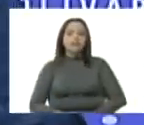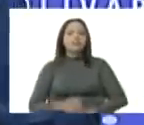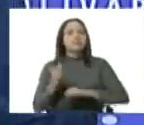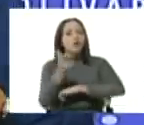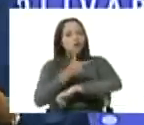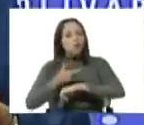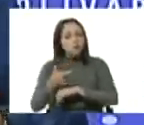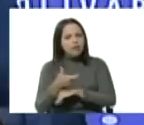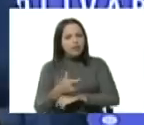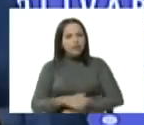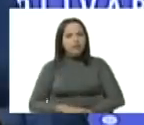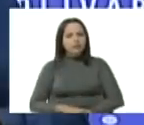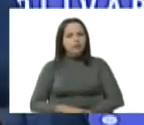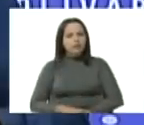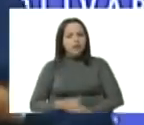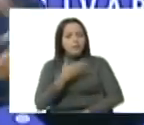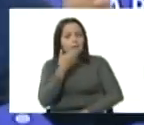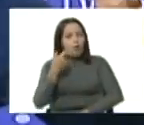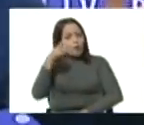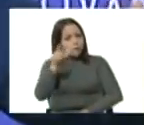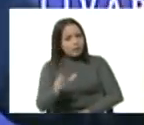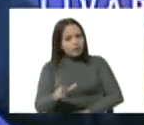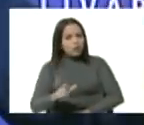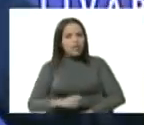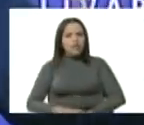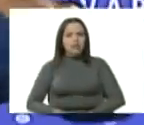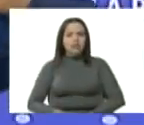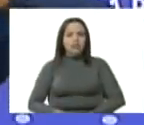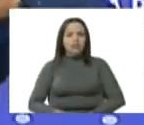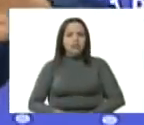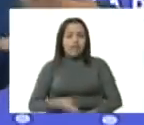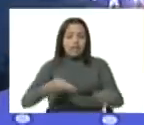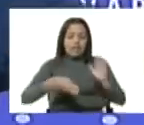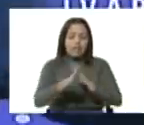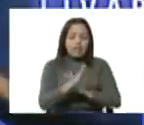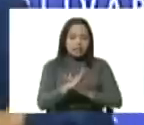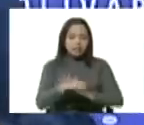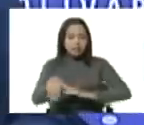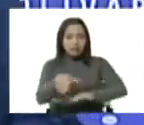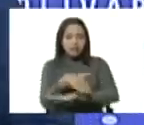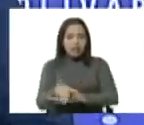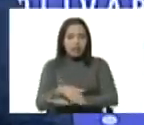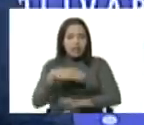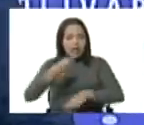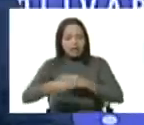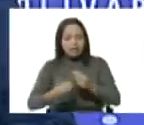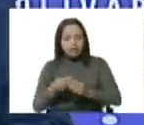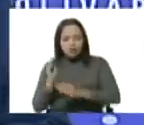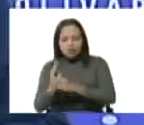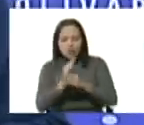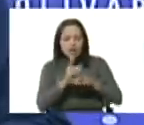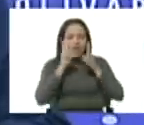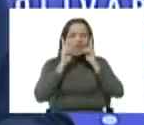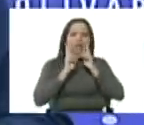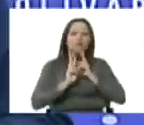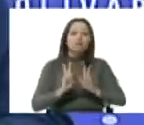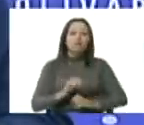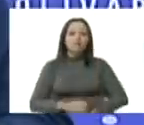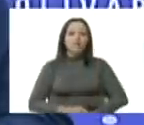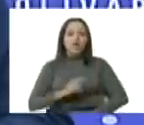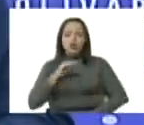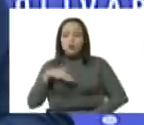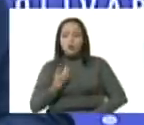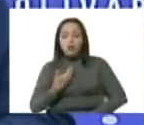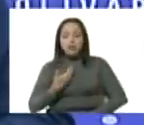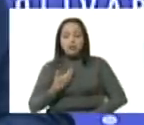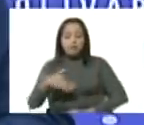gobernantes, ser mejores. Pasar por un lugar y tenerlo limpio. Ninguno de ustedes puede pasar